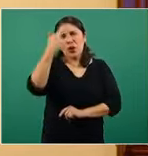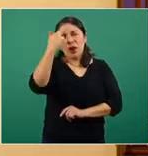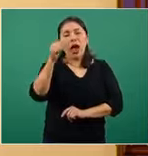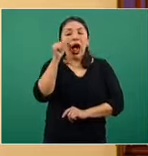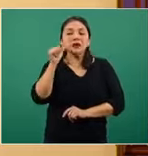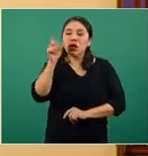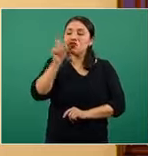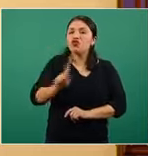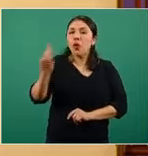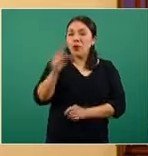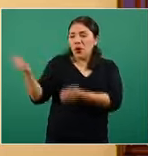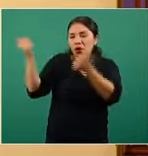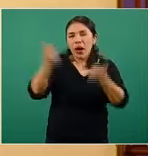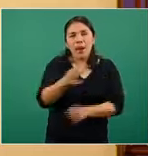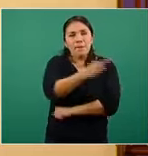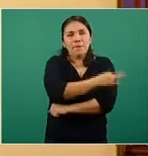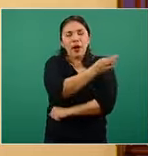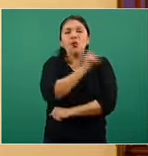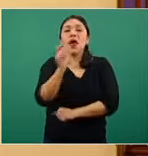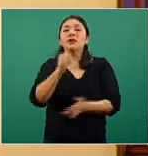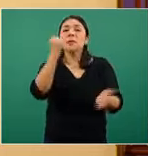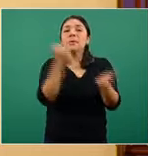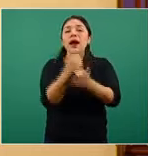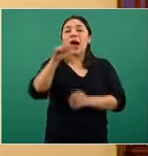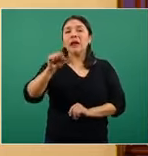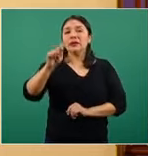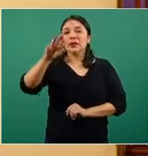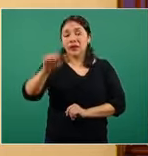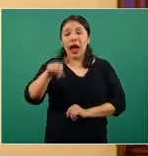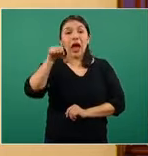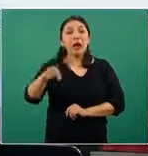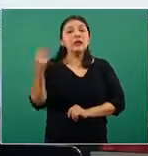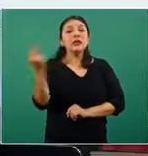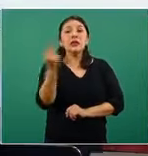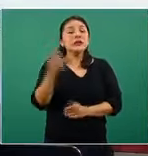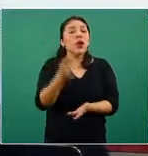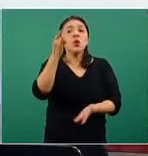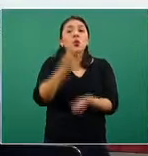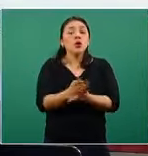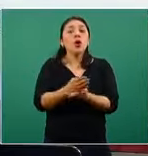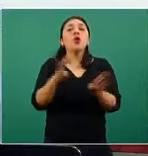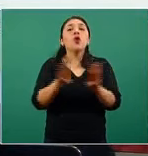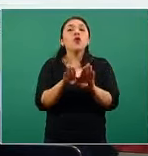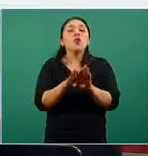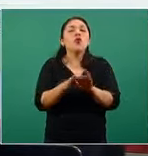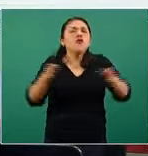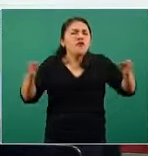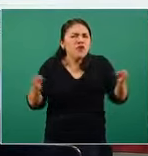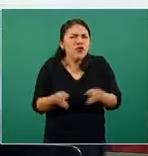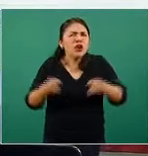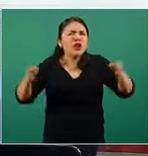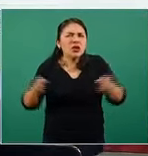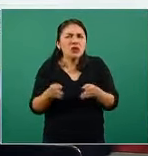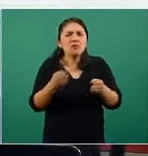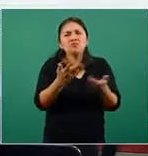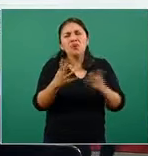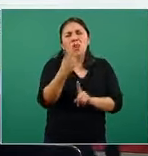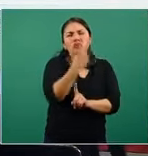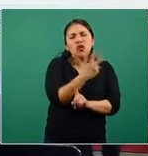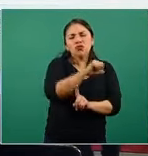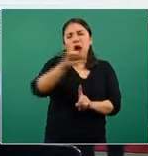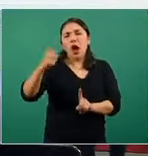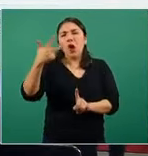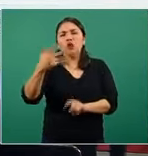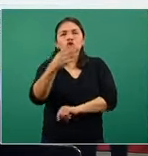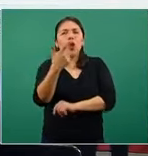día domingo es la vacuna de AstraZeneca, que requiere solamente mantener una red de frío entre 2 y 8 grados.